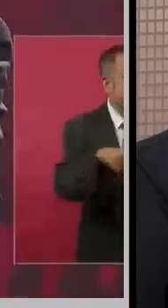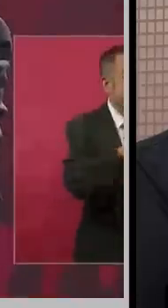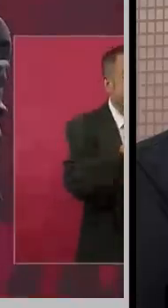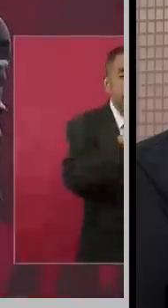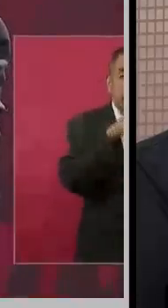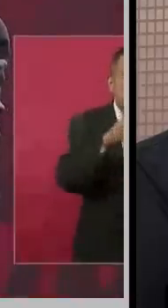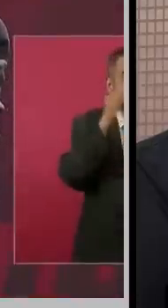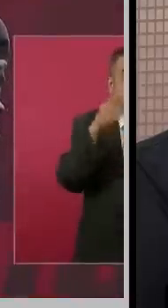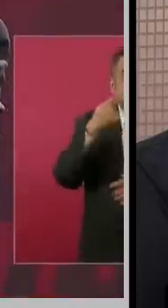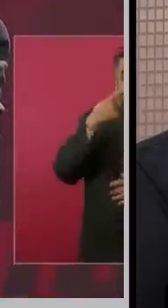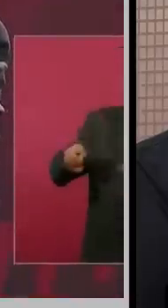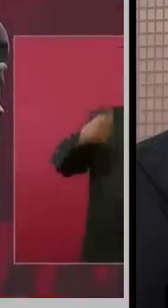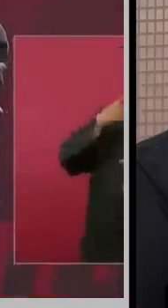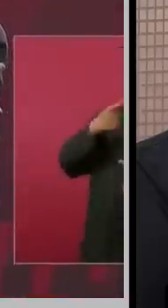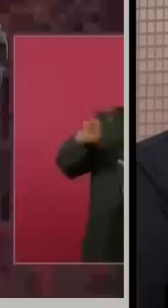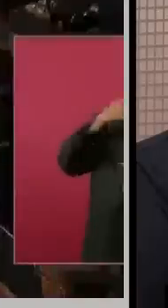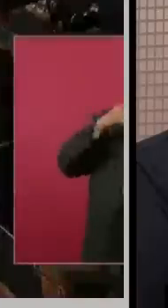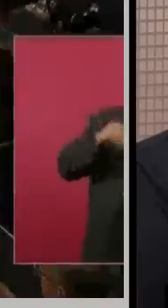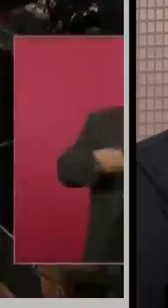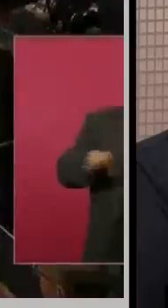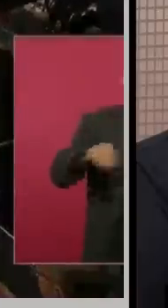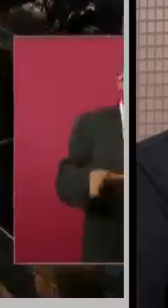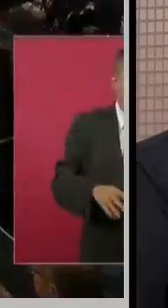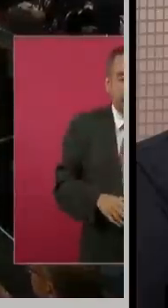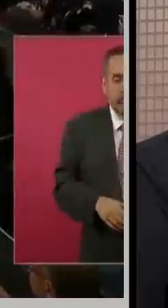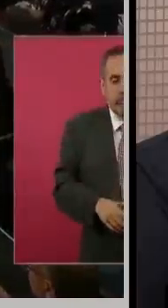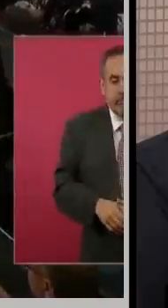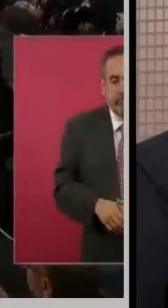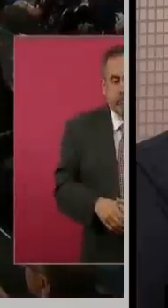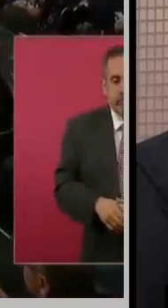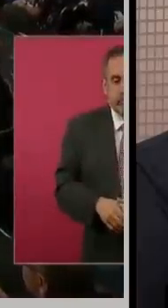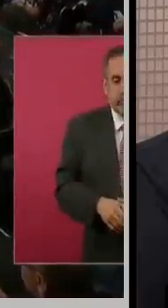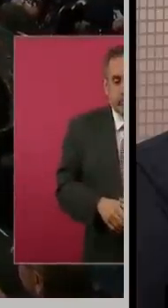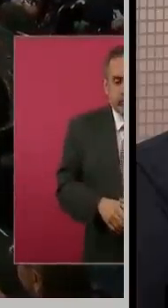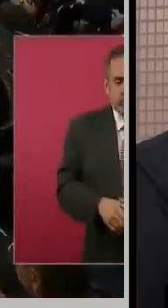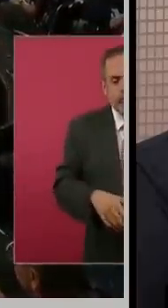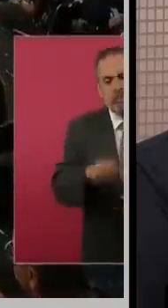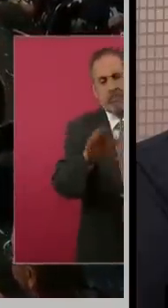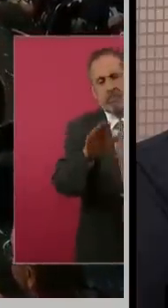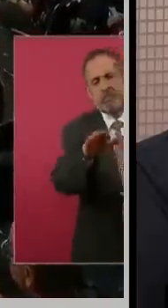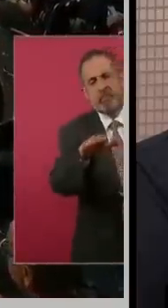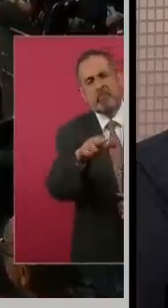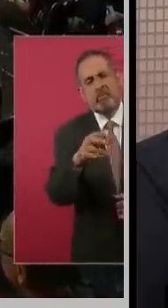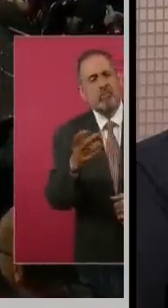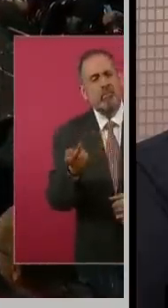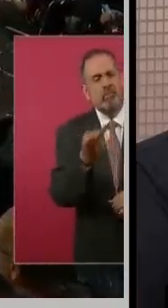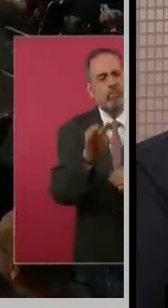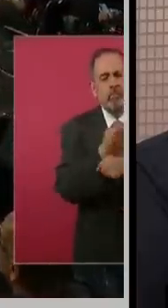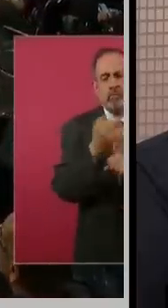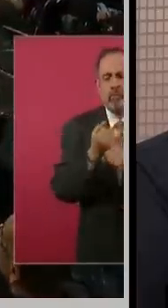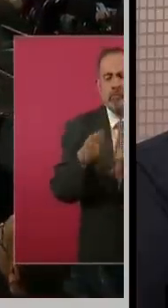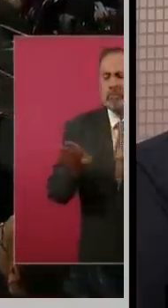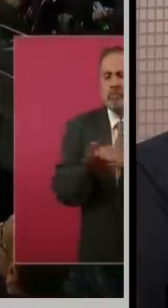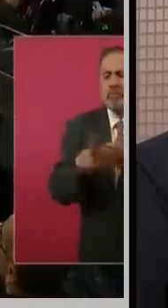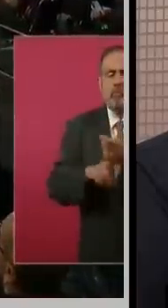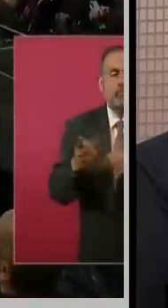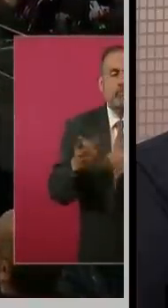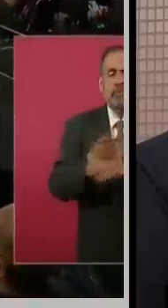mediático. ¿Y qué información le han dado hasta el momento? ¿Qué es de lo que